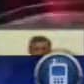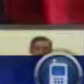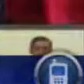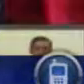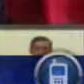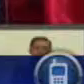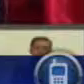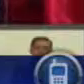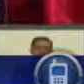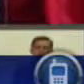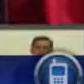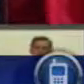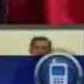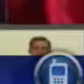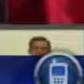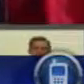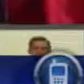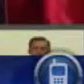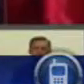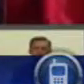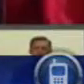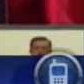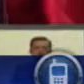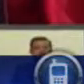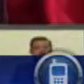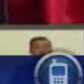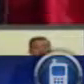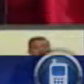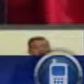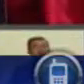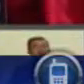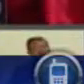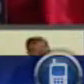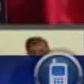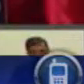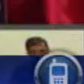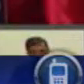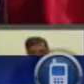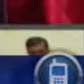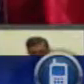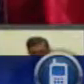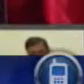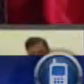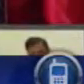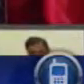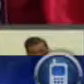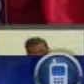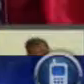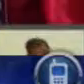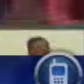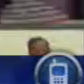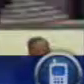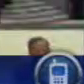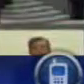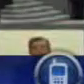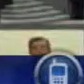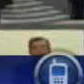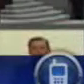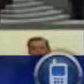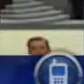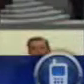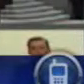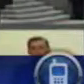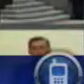que tiene un plazo perentorio del 27 de mayo, de acuerdo con la